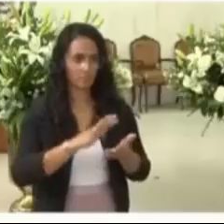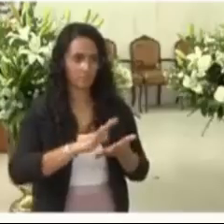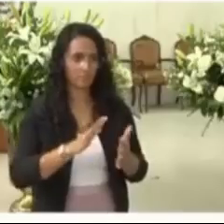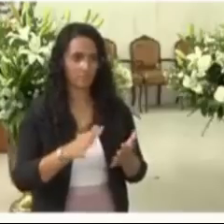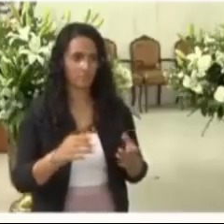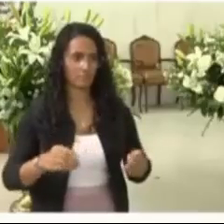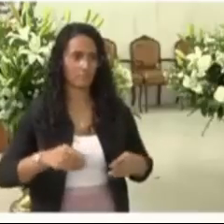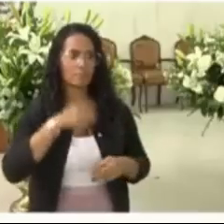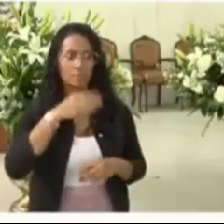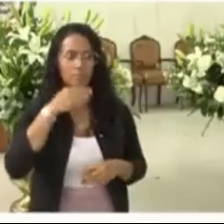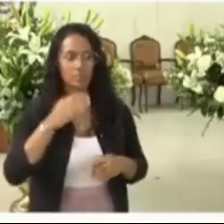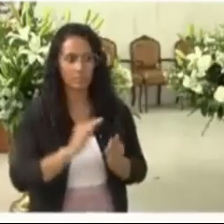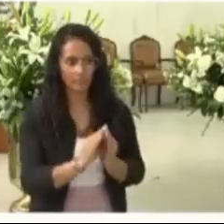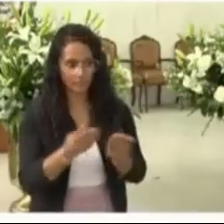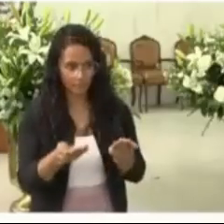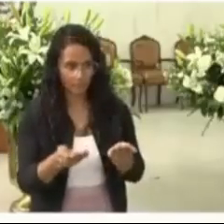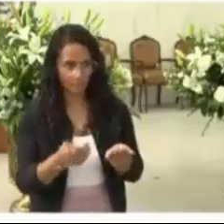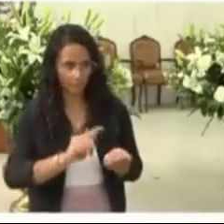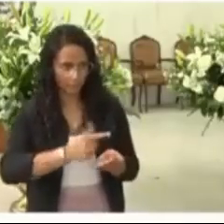Y entonces pidió